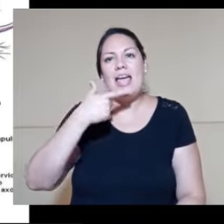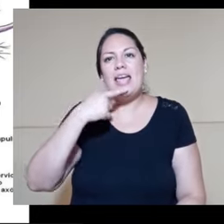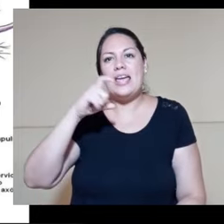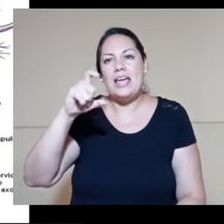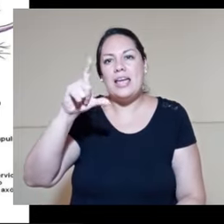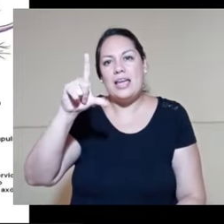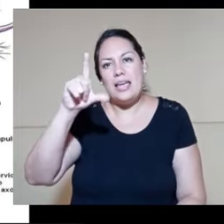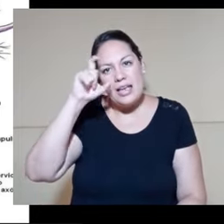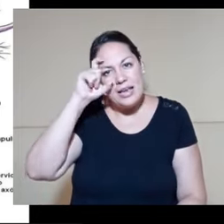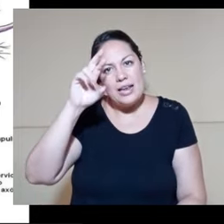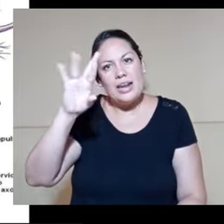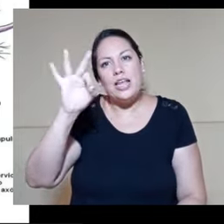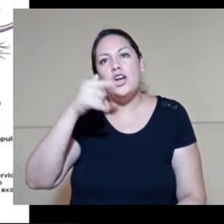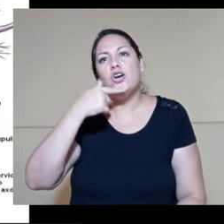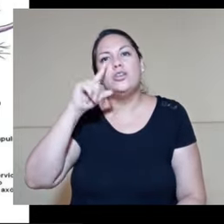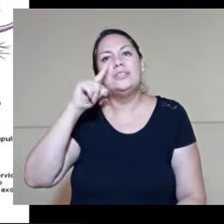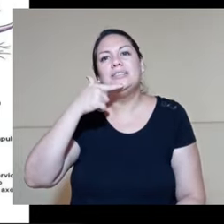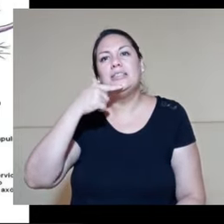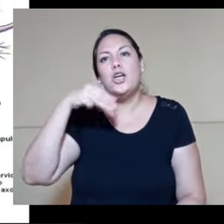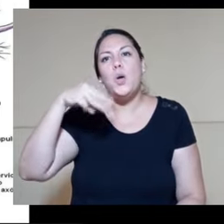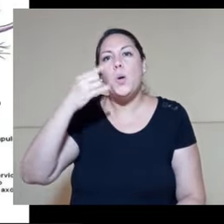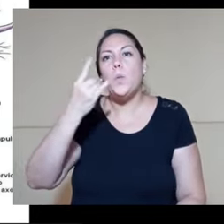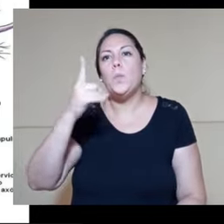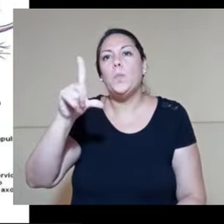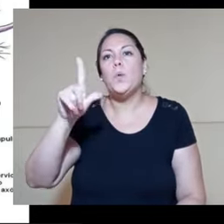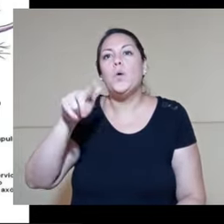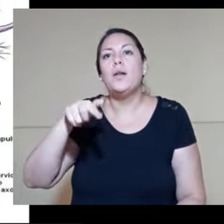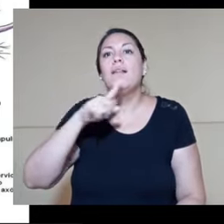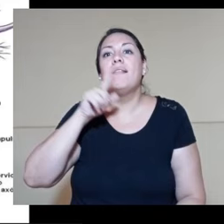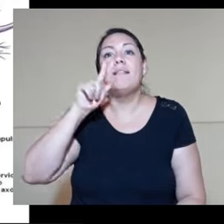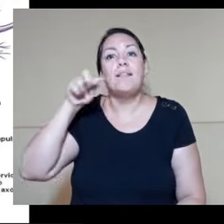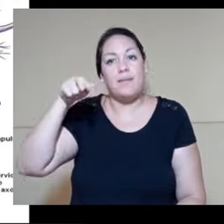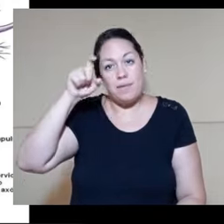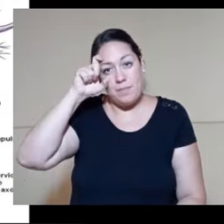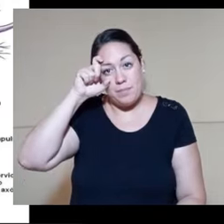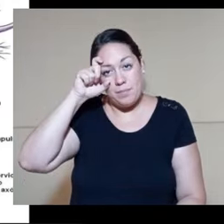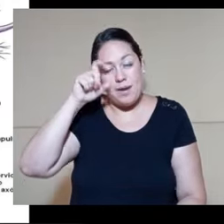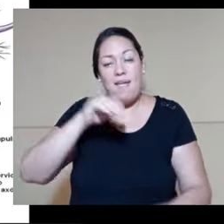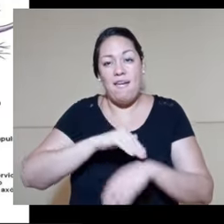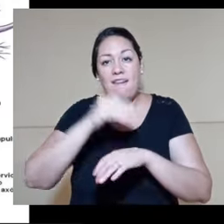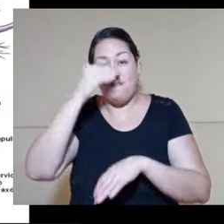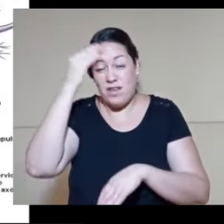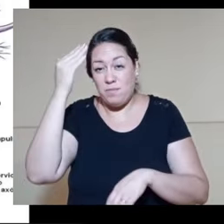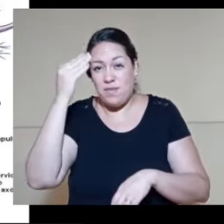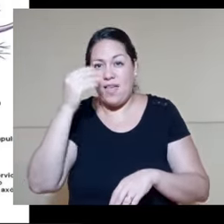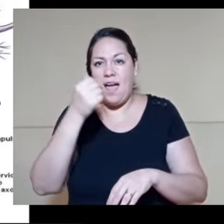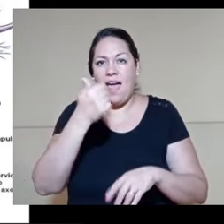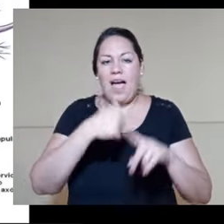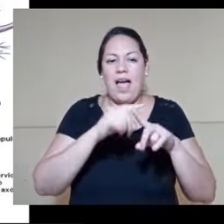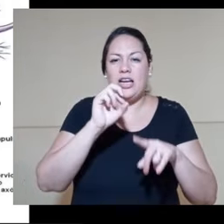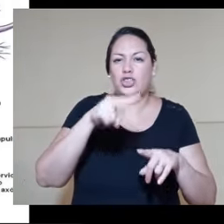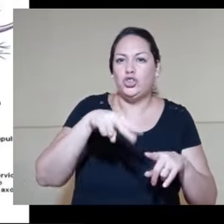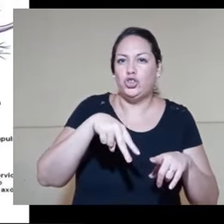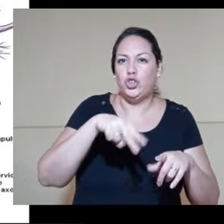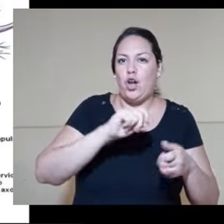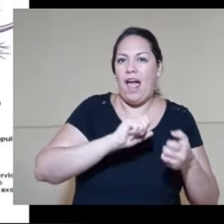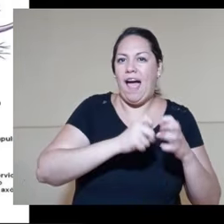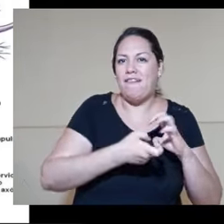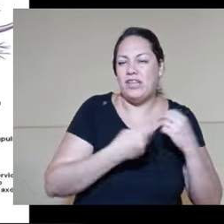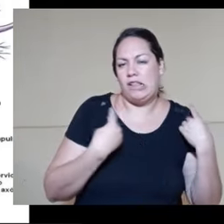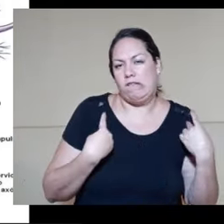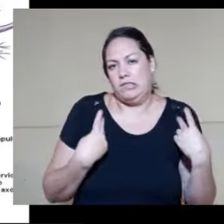O la esclerosis múltiple, que es una enfermedad desmielinizante, se afecta el axón. ¿Y qué pasa? El impulso